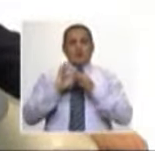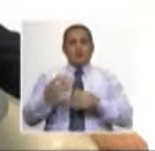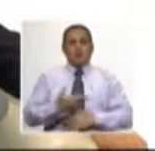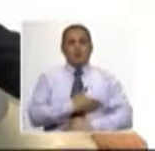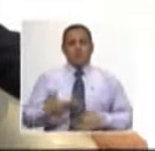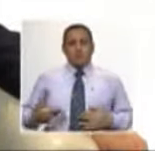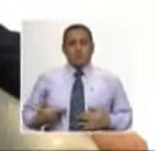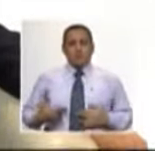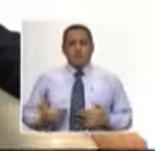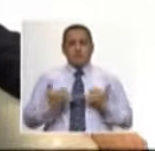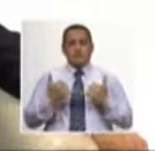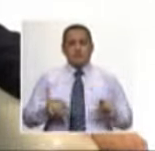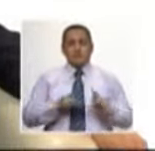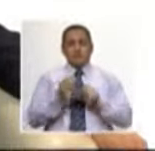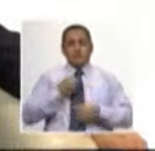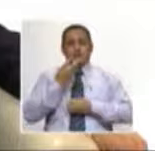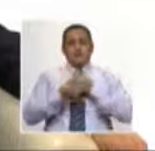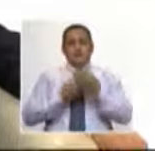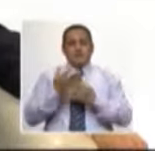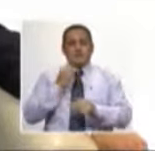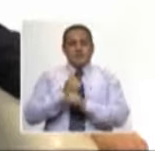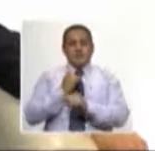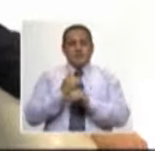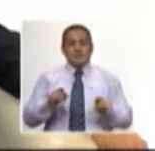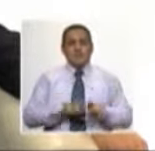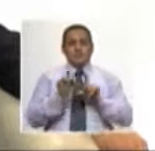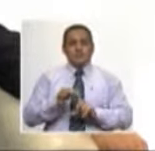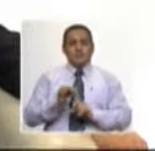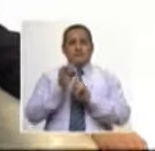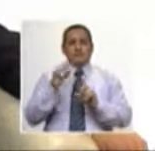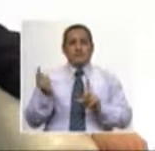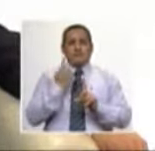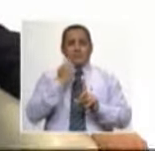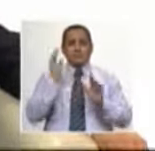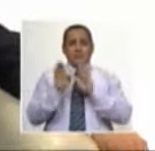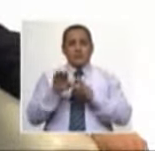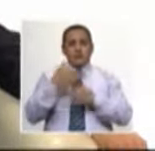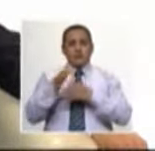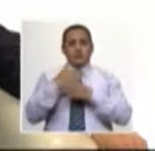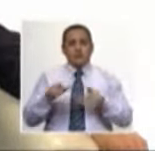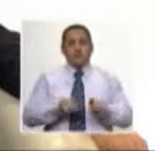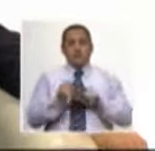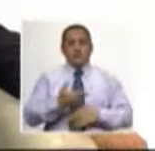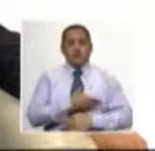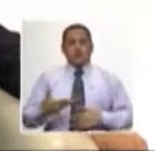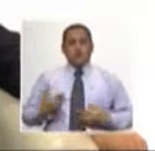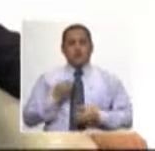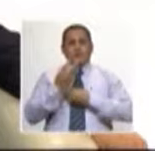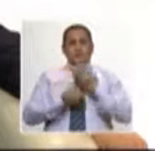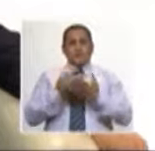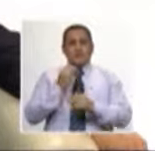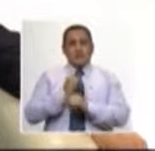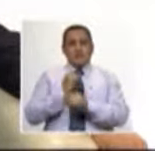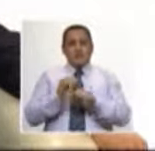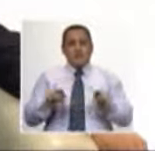Estado y las confesiones religiosas, el principio de laicidad y el principio de colaboración entre el Estado y las confesiones religiosas. Hay